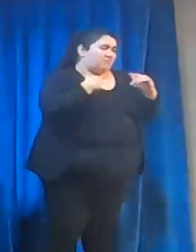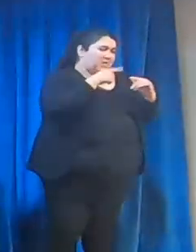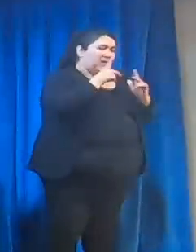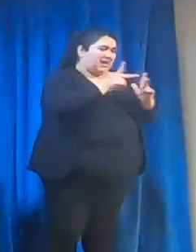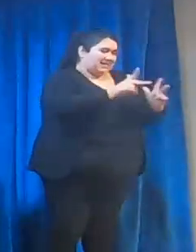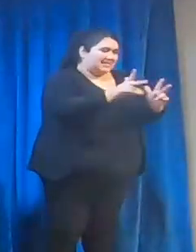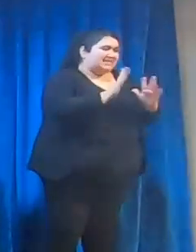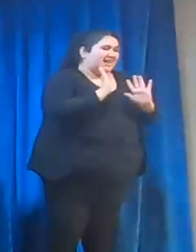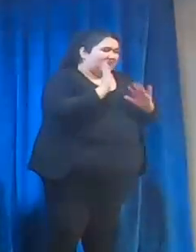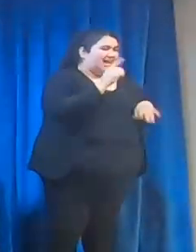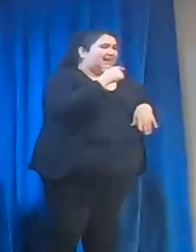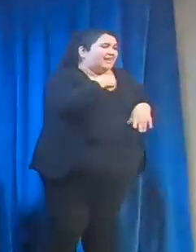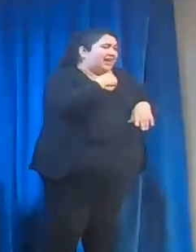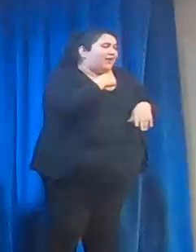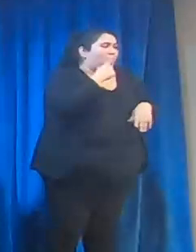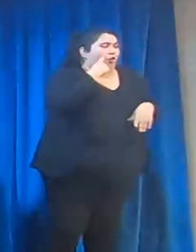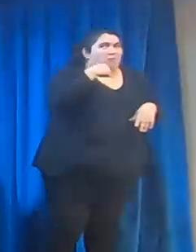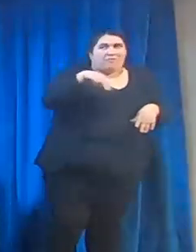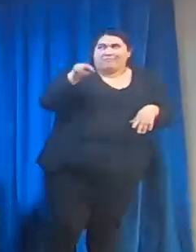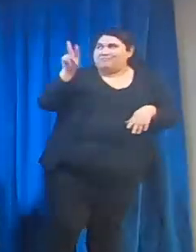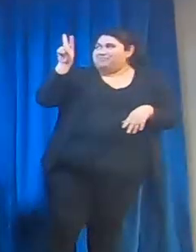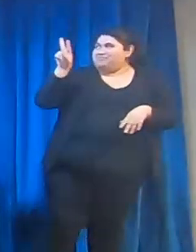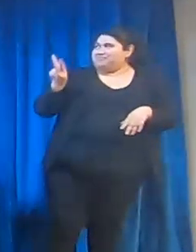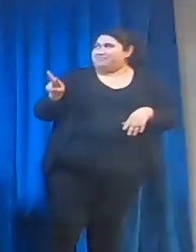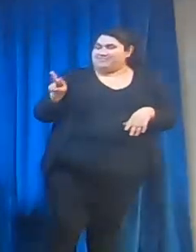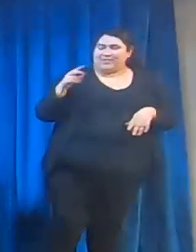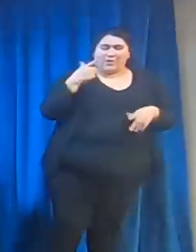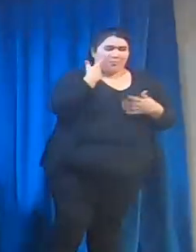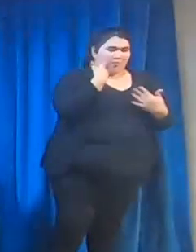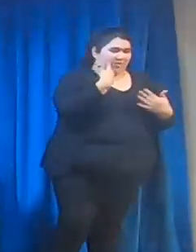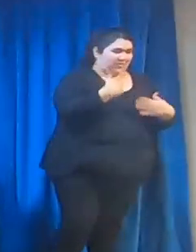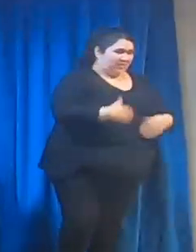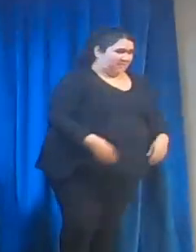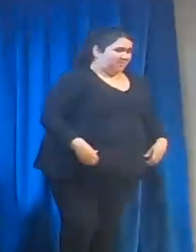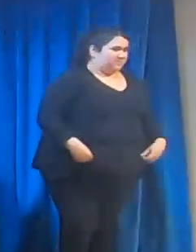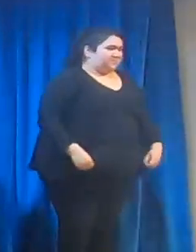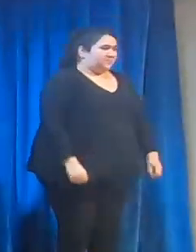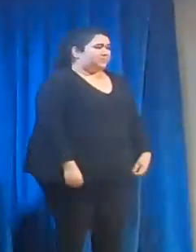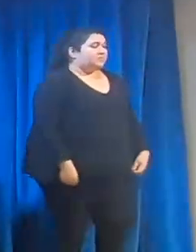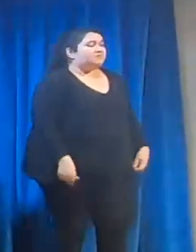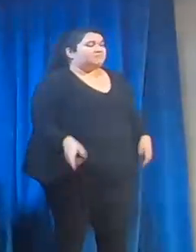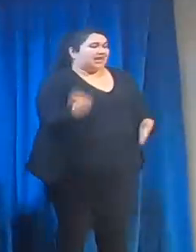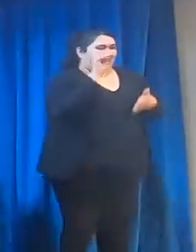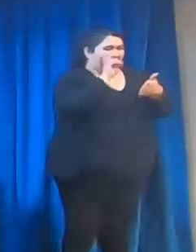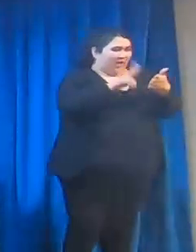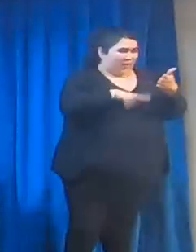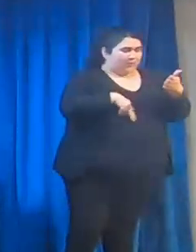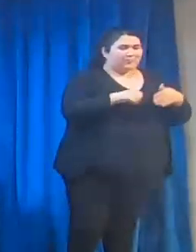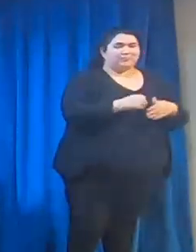que está bueno que tengan una apoyatura en el texto ahí en la pantalla. Les leo.